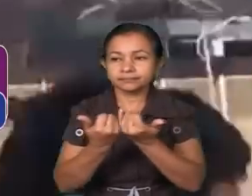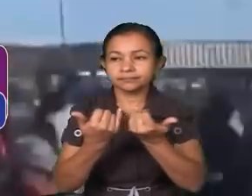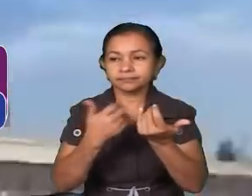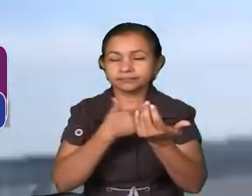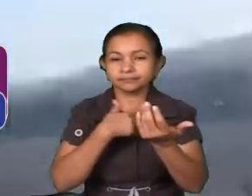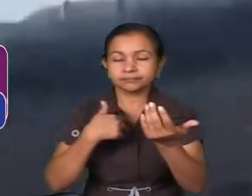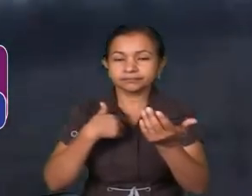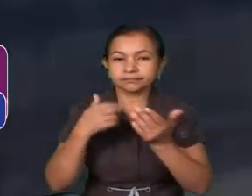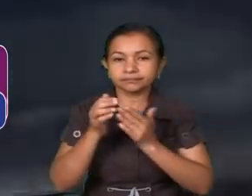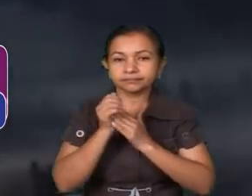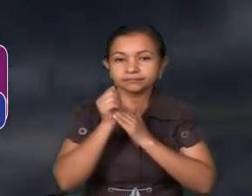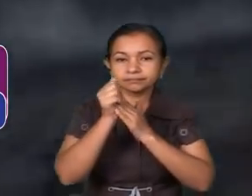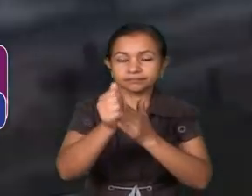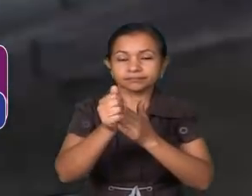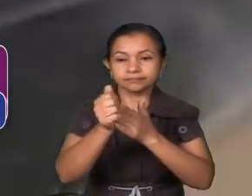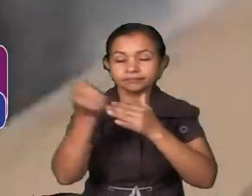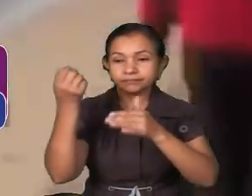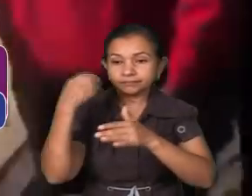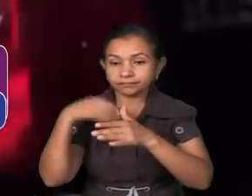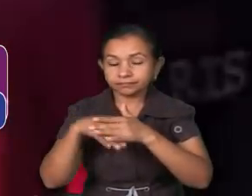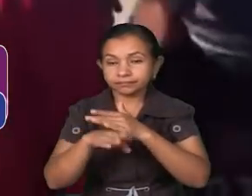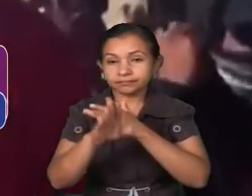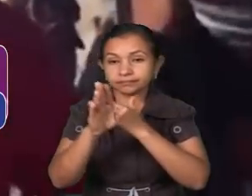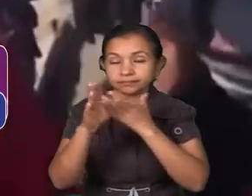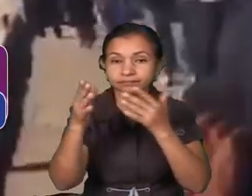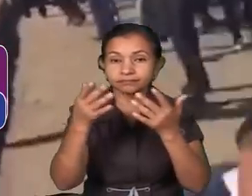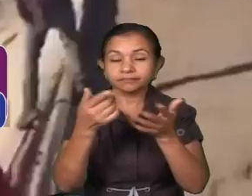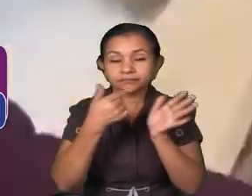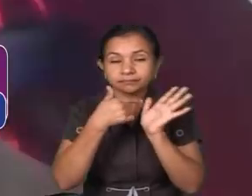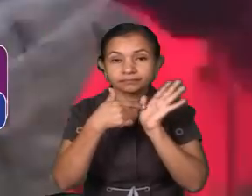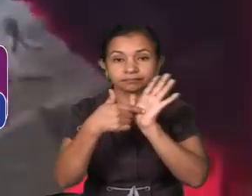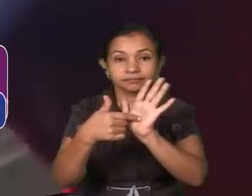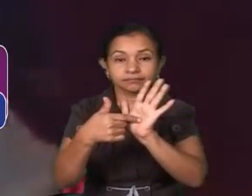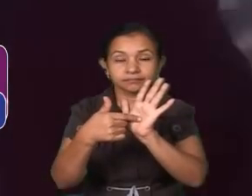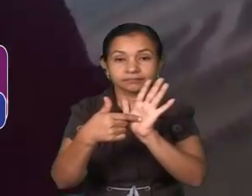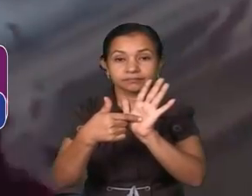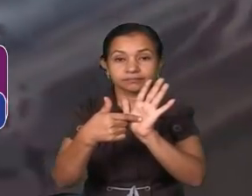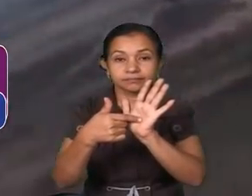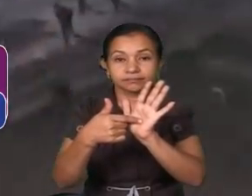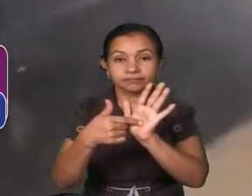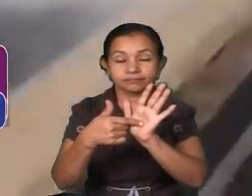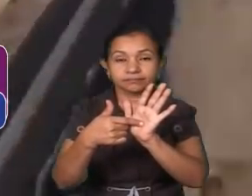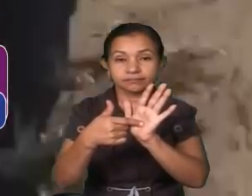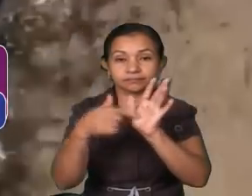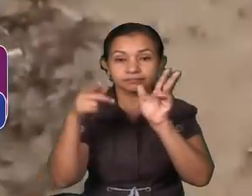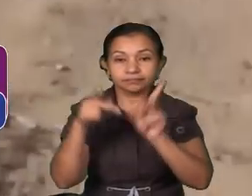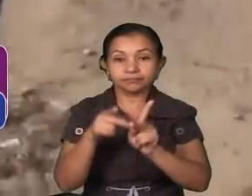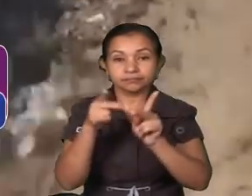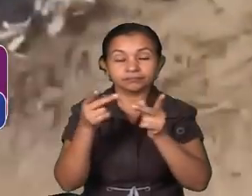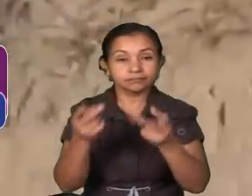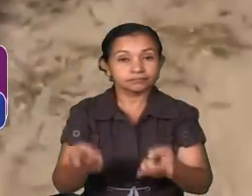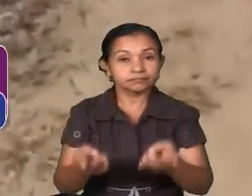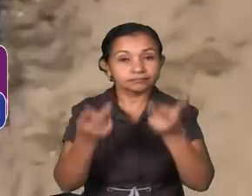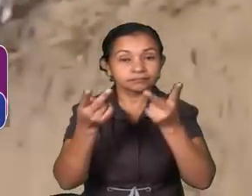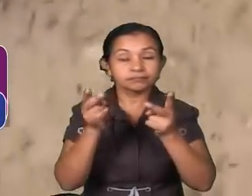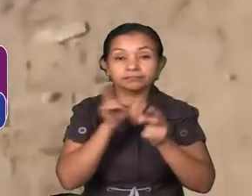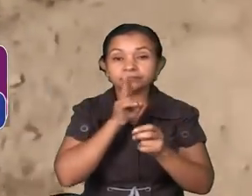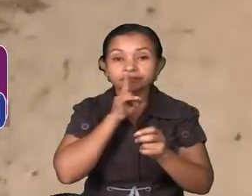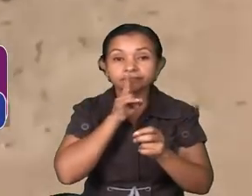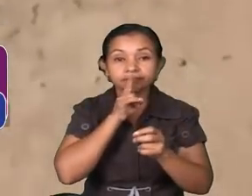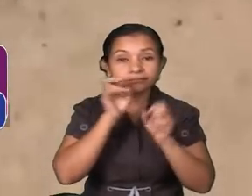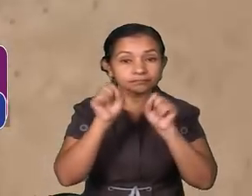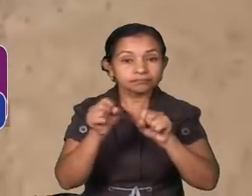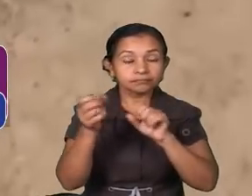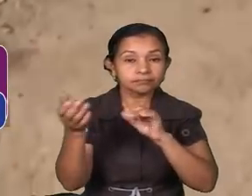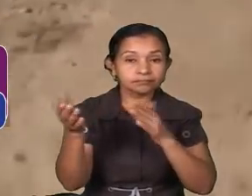en la guía para solicitar asilo, ya que demostraron que eran precisamente que estaban en riesgo su vida en Honduras y otras